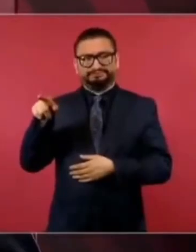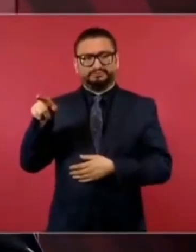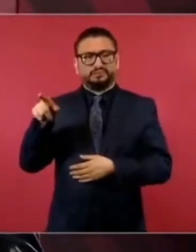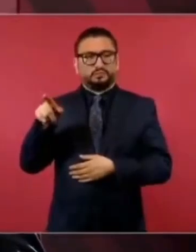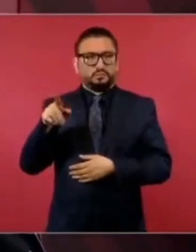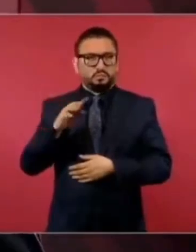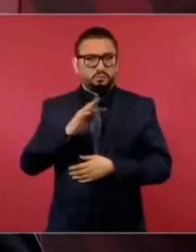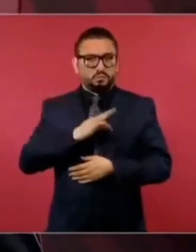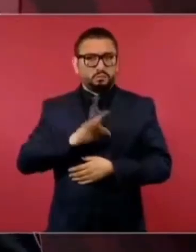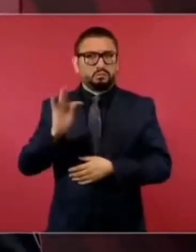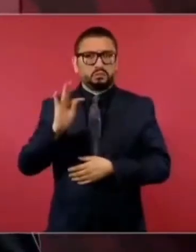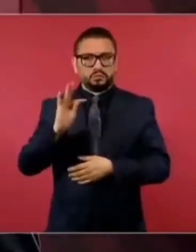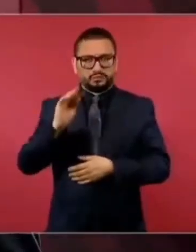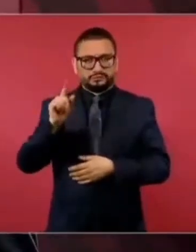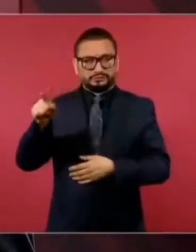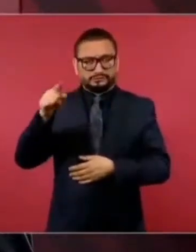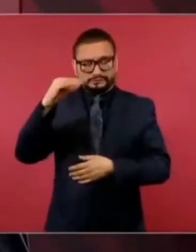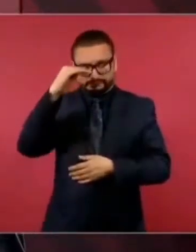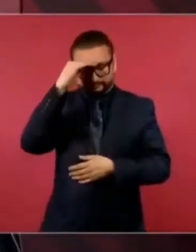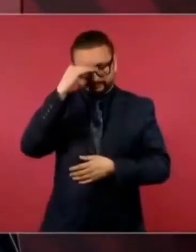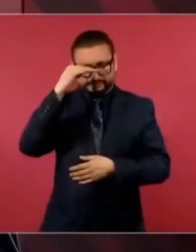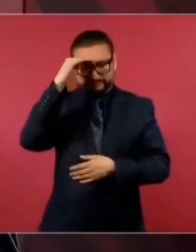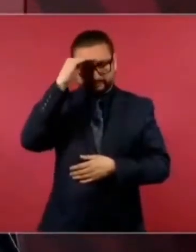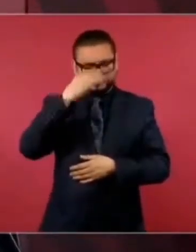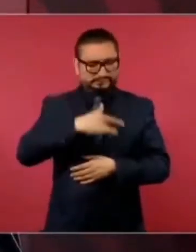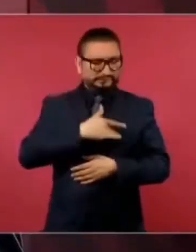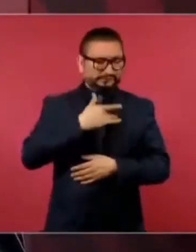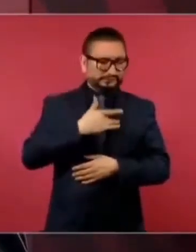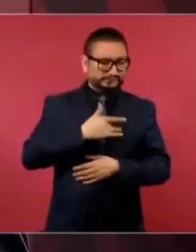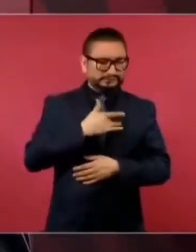que hiciera una reflexión